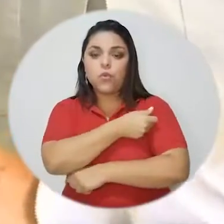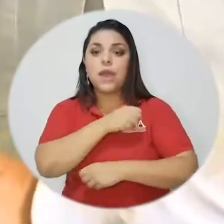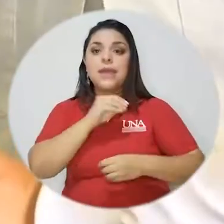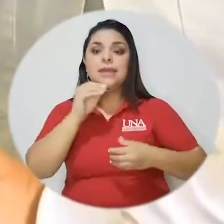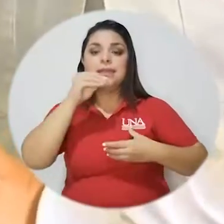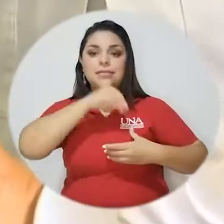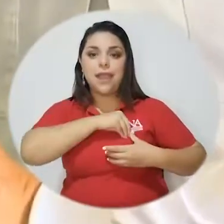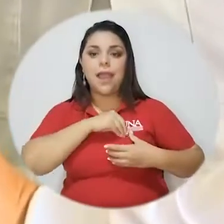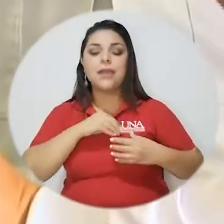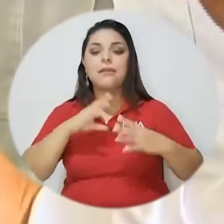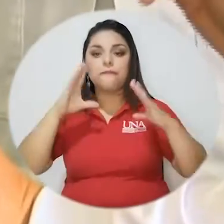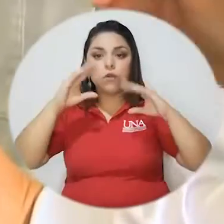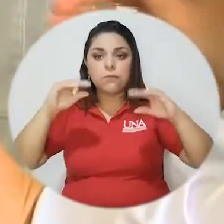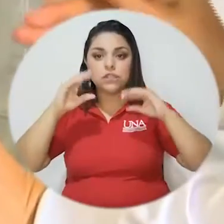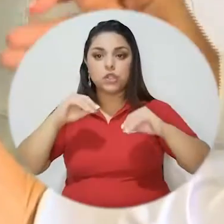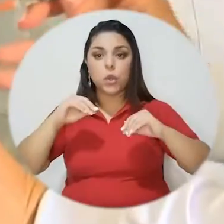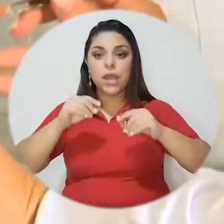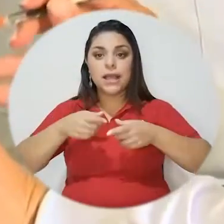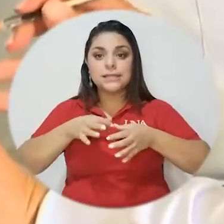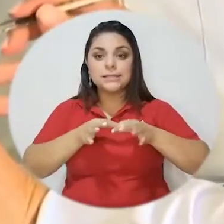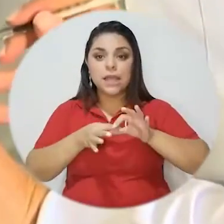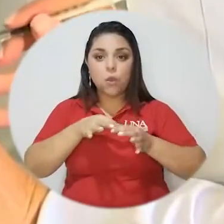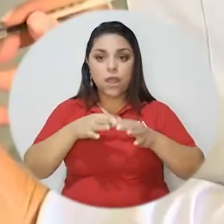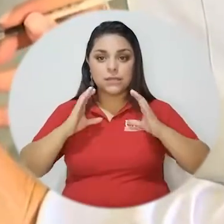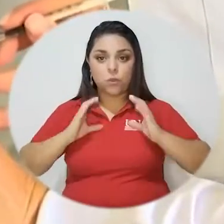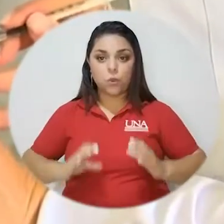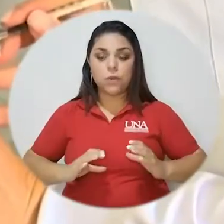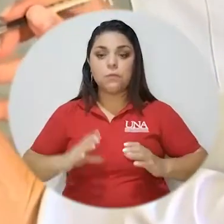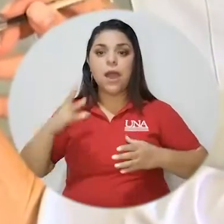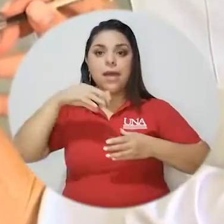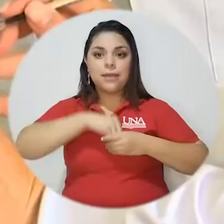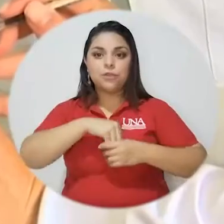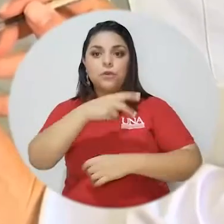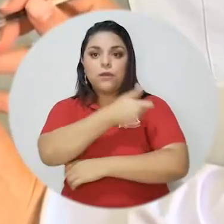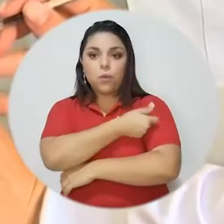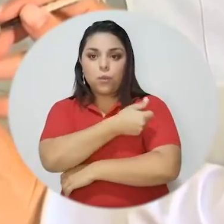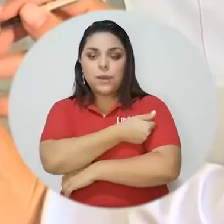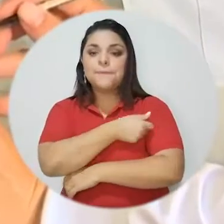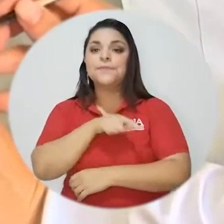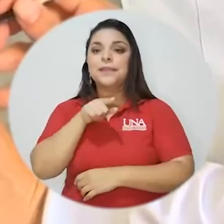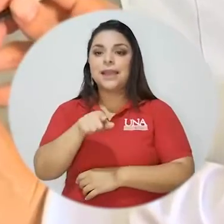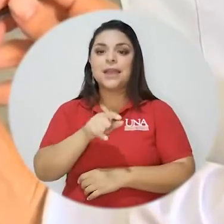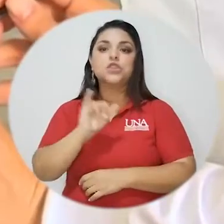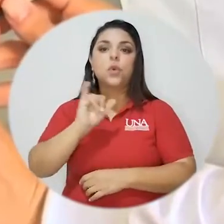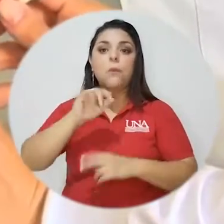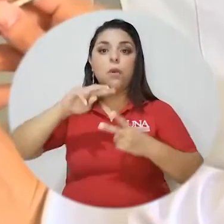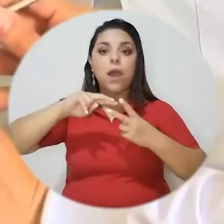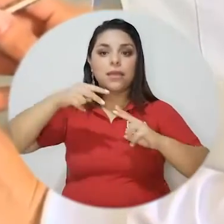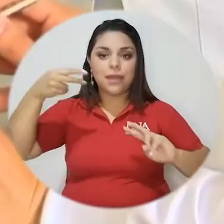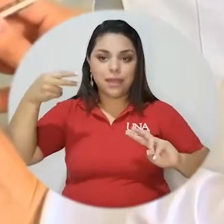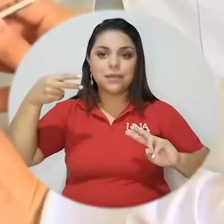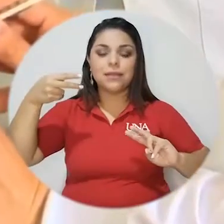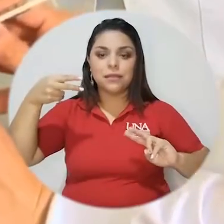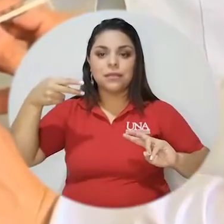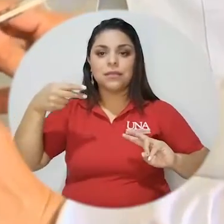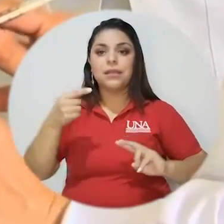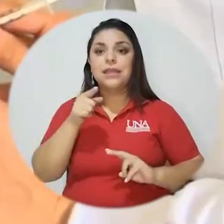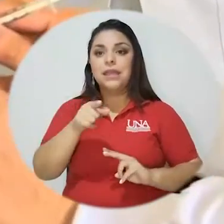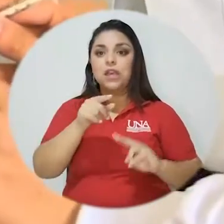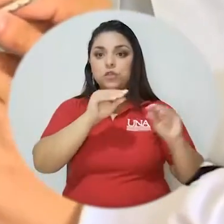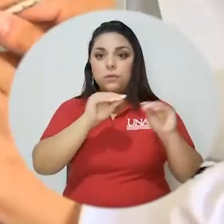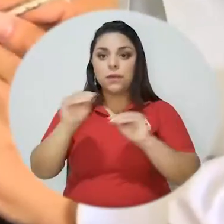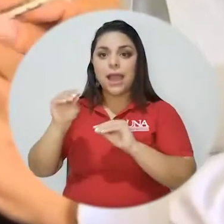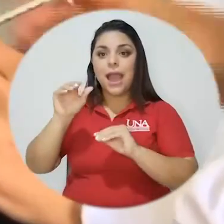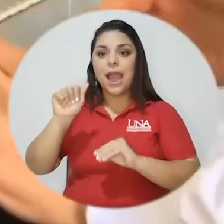vacuna, dejan la información otra vez en las células donde penetra la vacuna. Esta información va en forma de ADN,